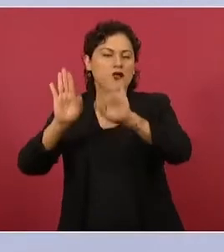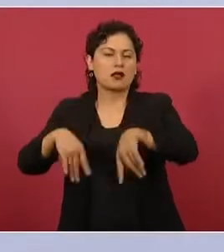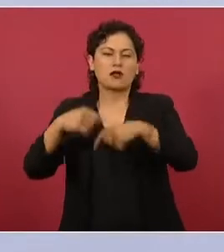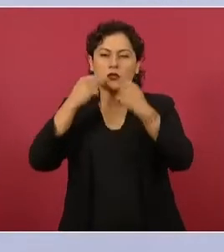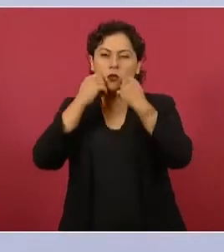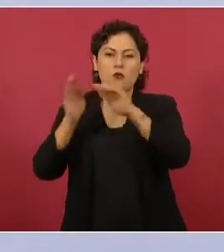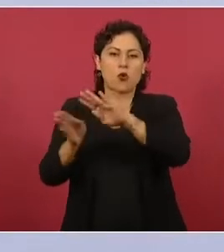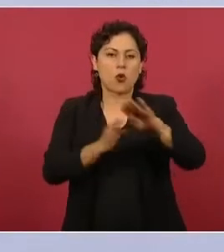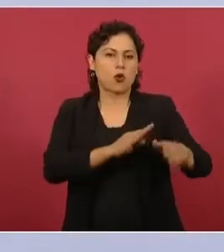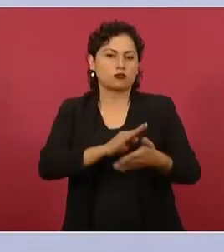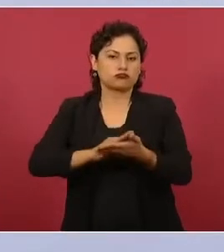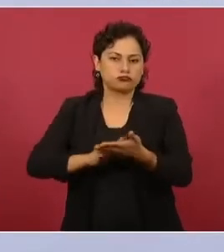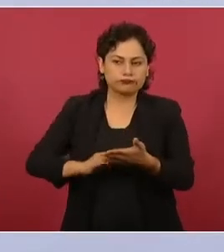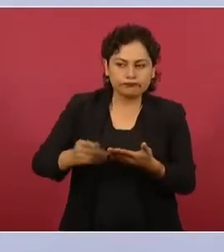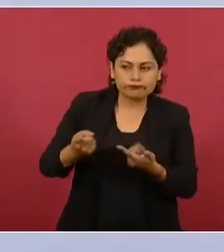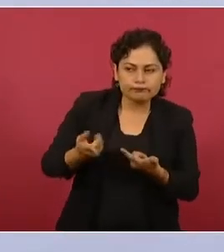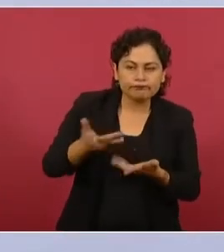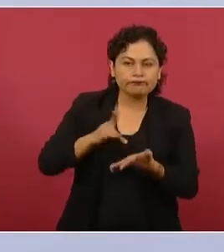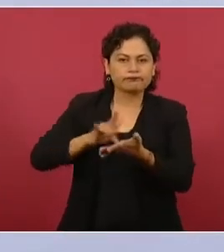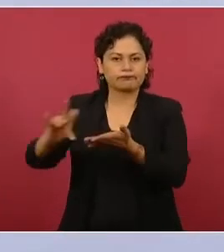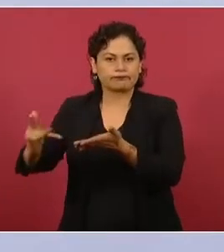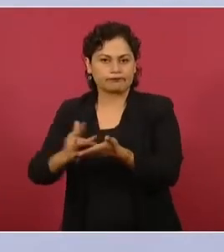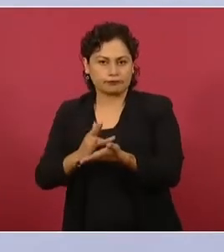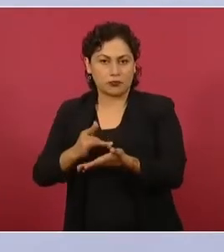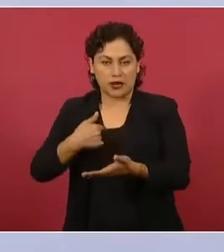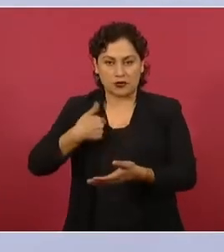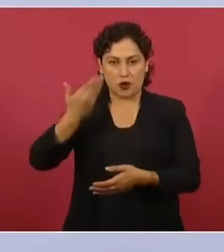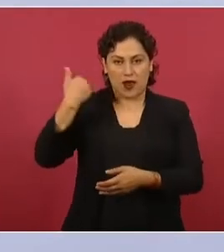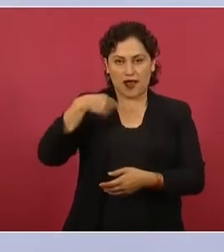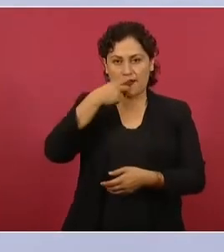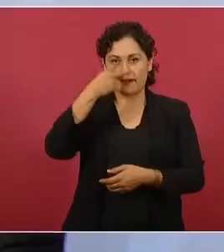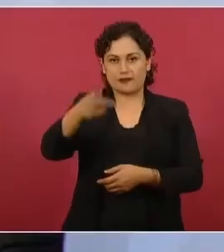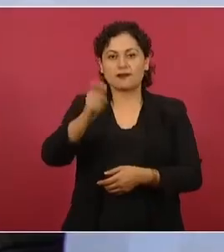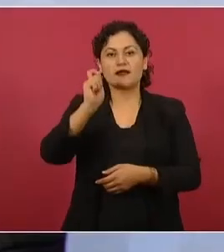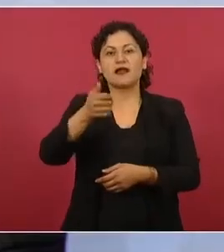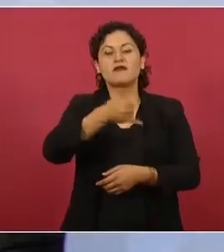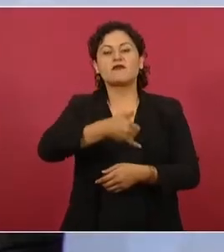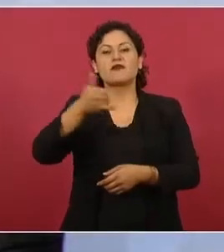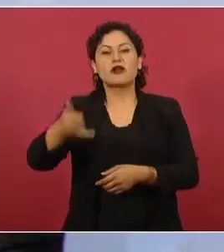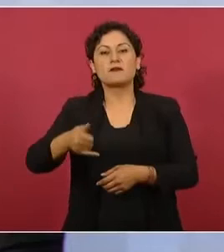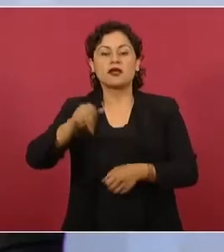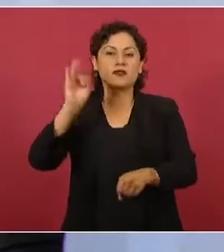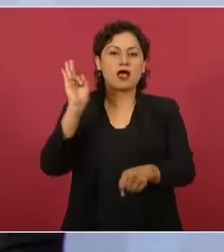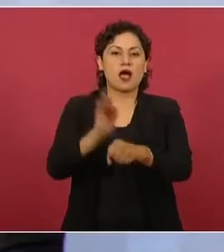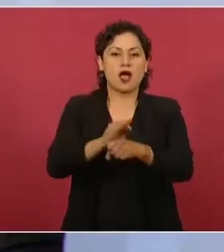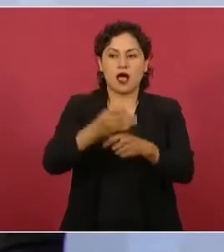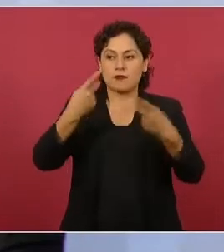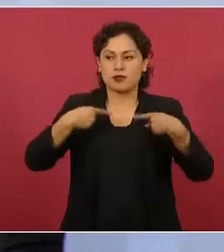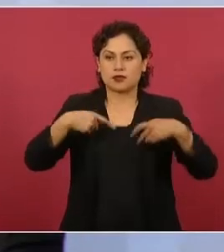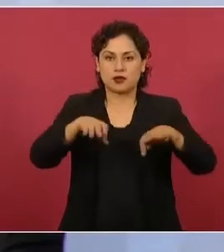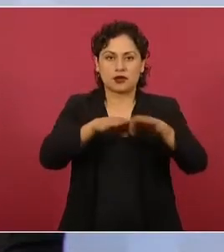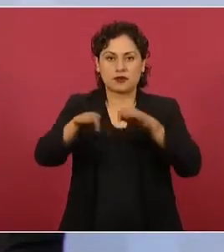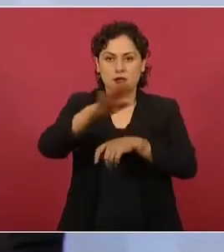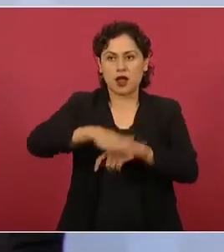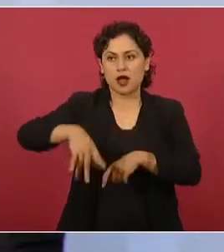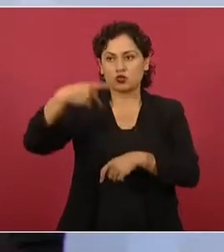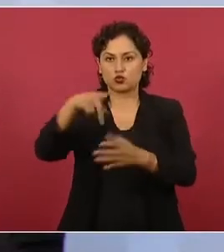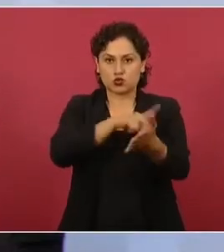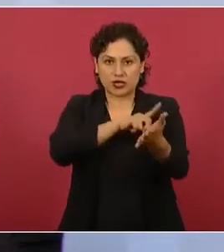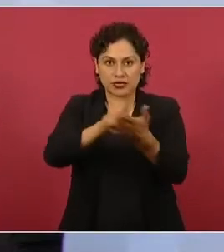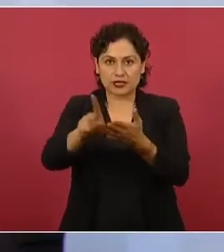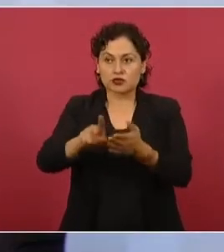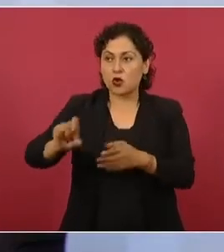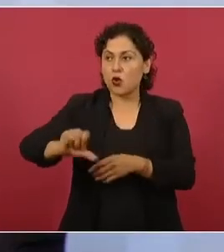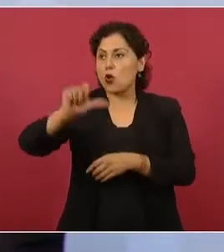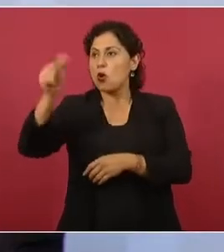toma de decisiones del Infonavit se debe ponderar el interés del trabajador y la garantía de sus derechos por sobre cualquier interés particular